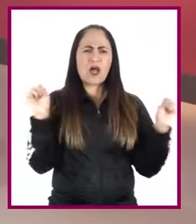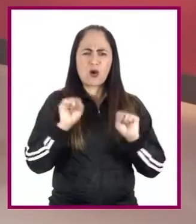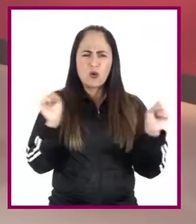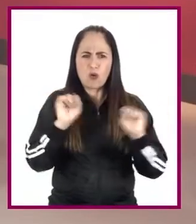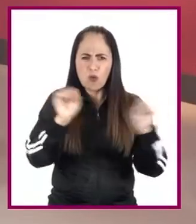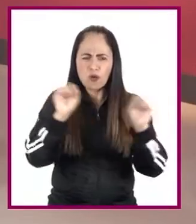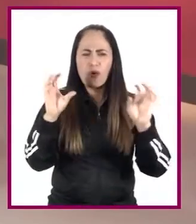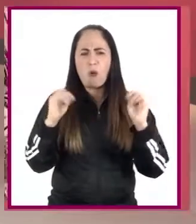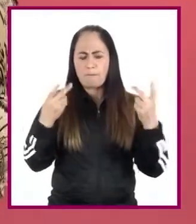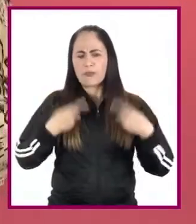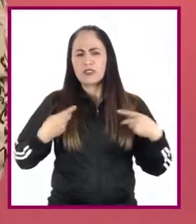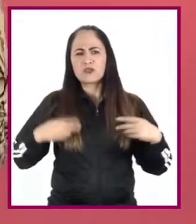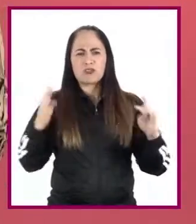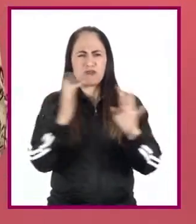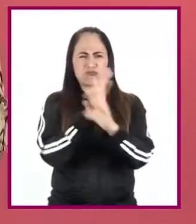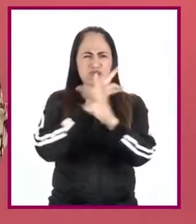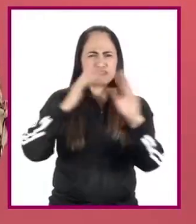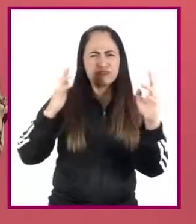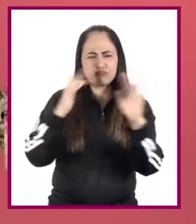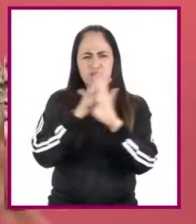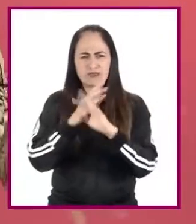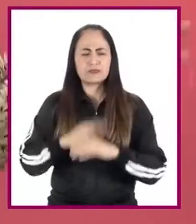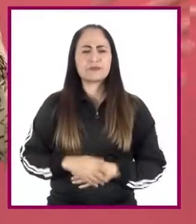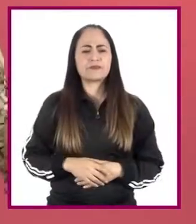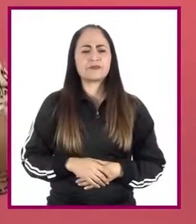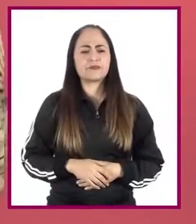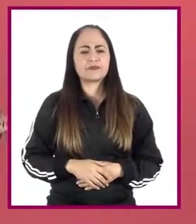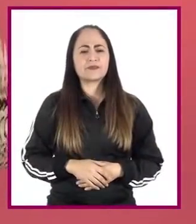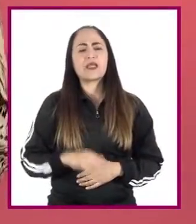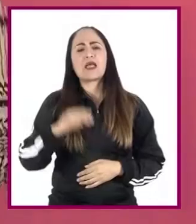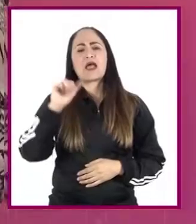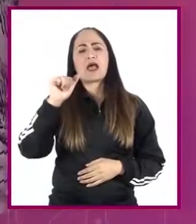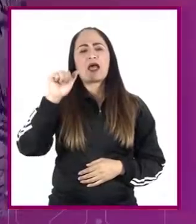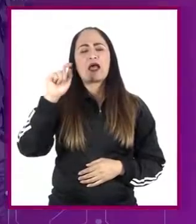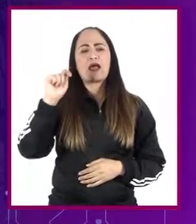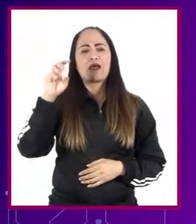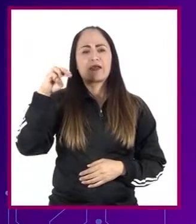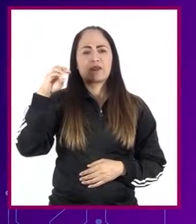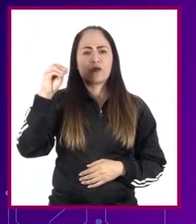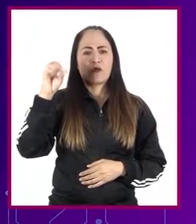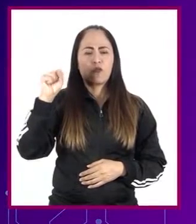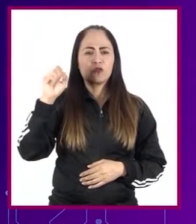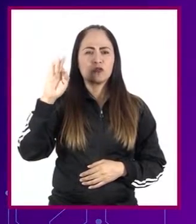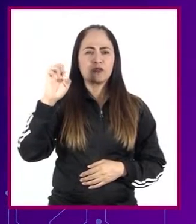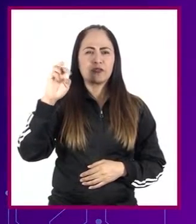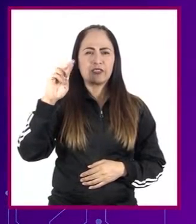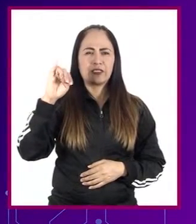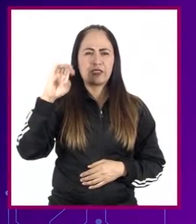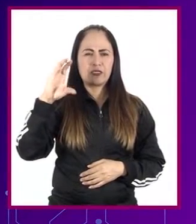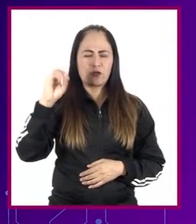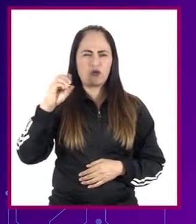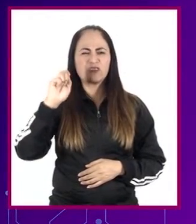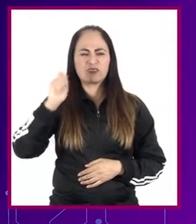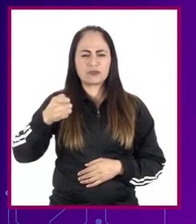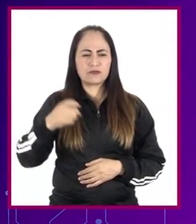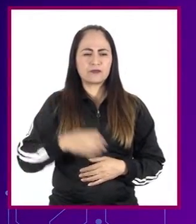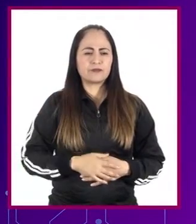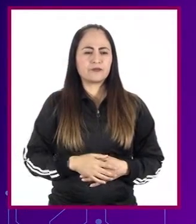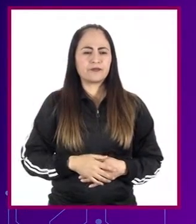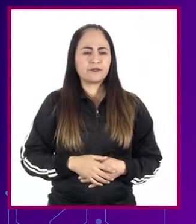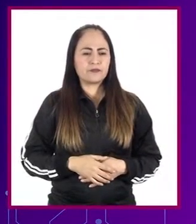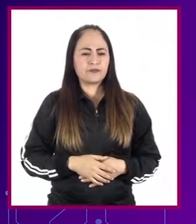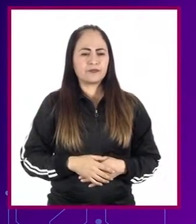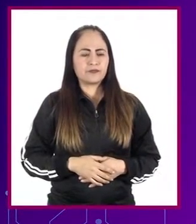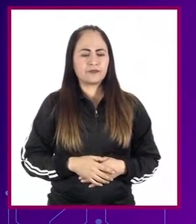personas. Veamos cuáles son los sonidos atmosféricos. Sonido atmosférico suele incluir los